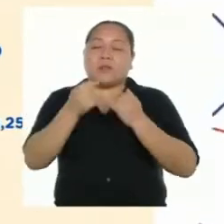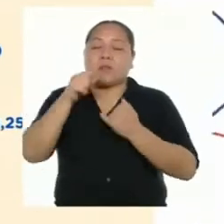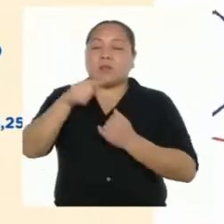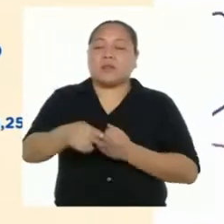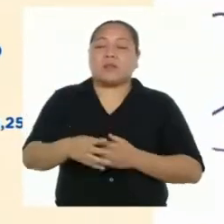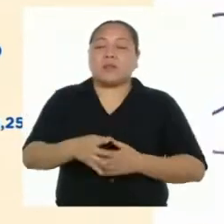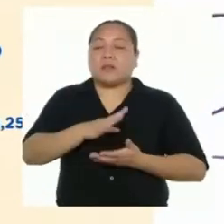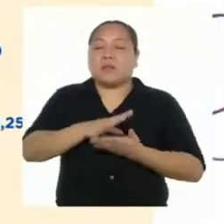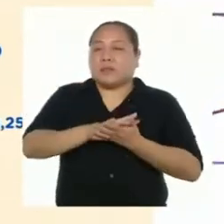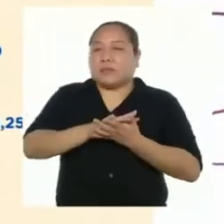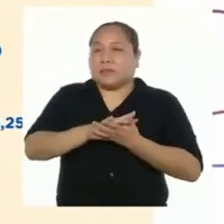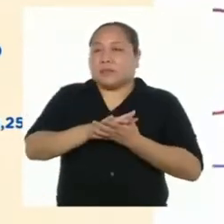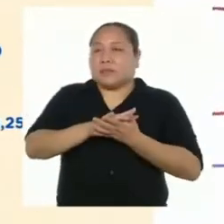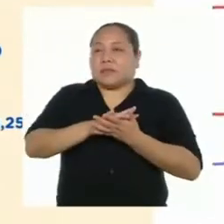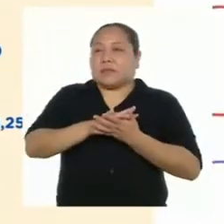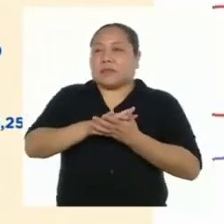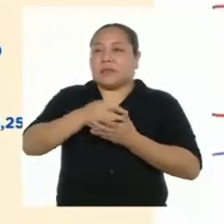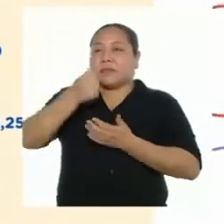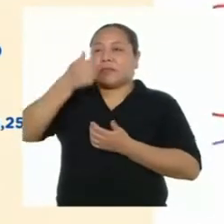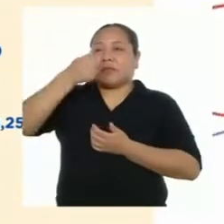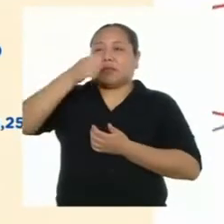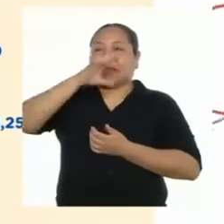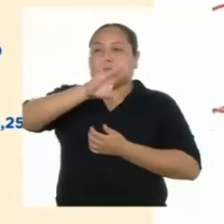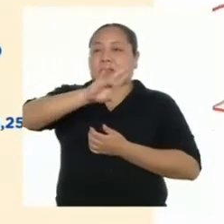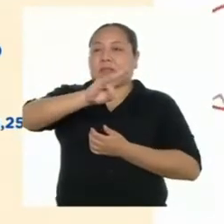de